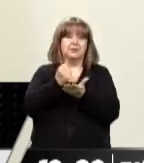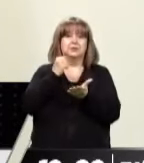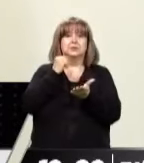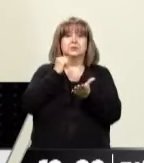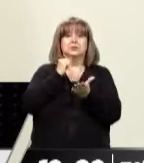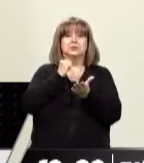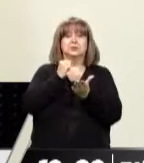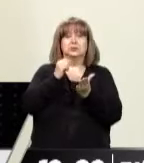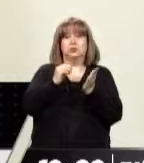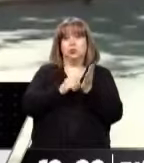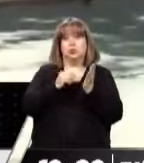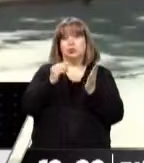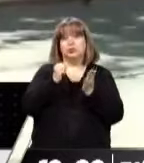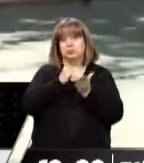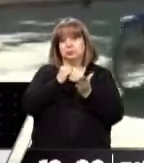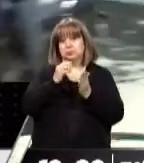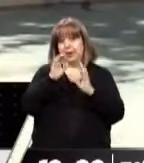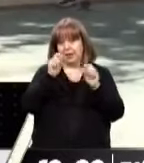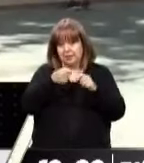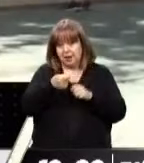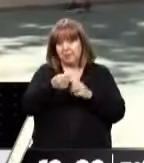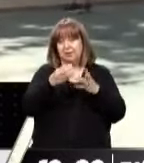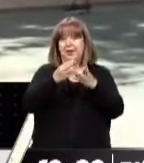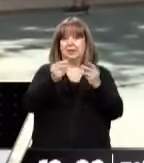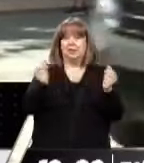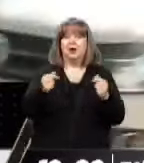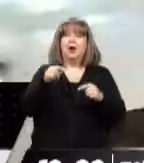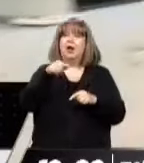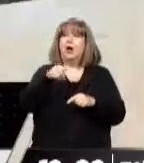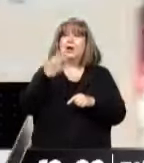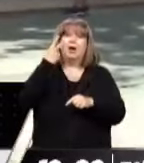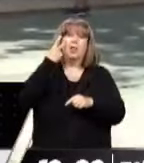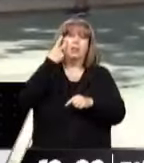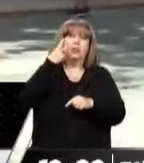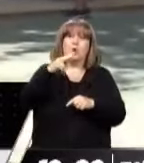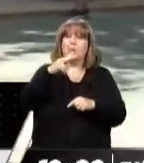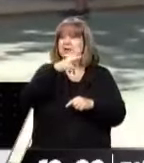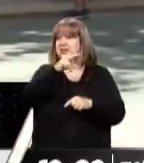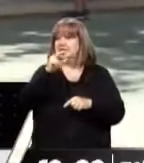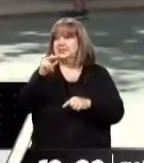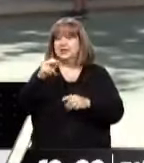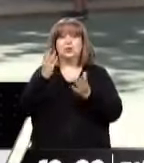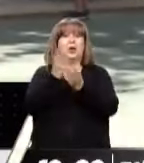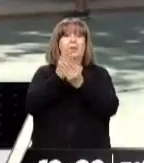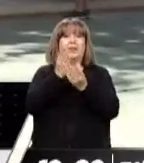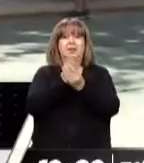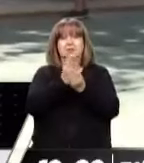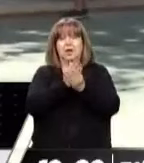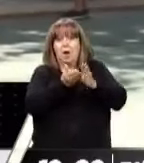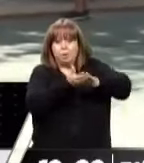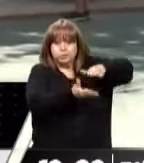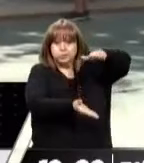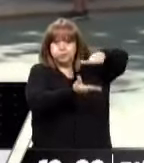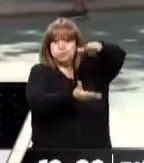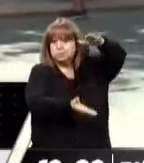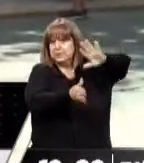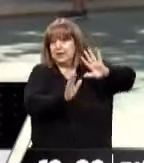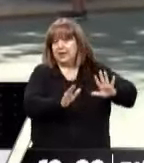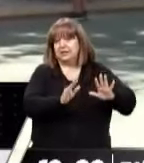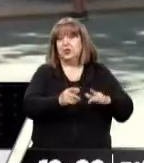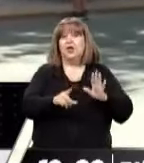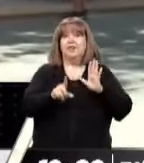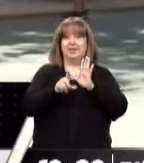turno correspondiente tenemos ahora mismo como unos 2.300 expedientes ya la ley